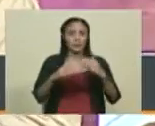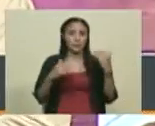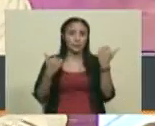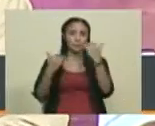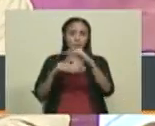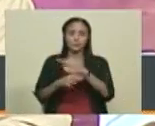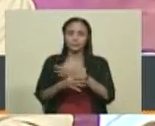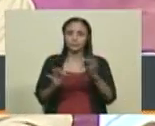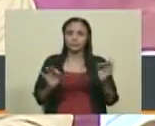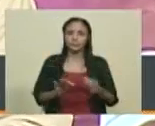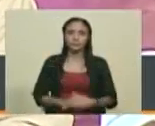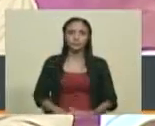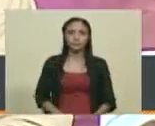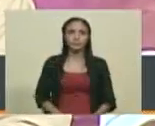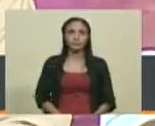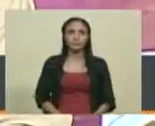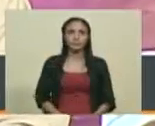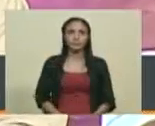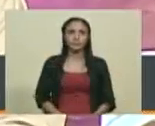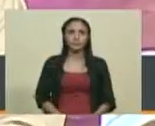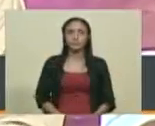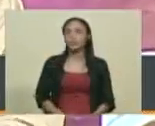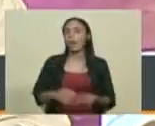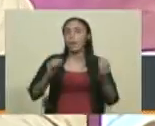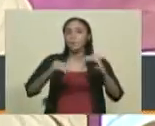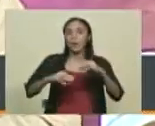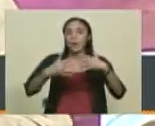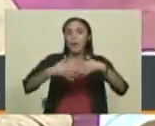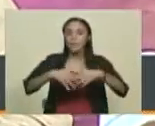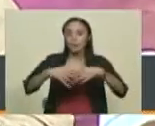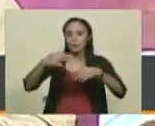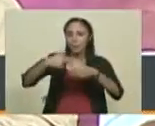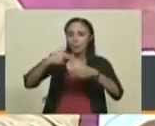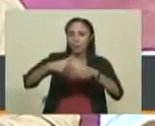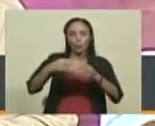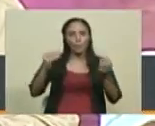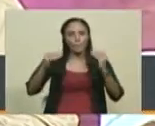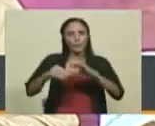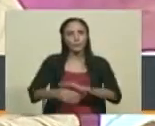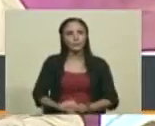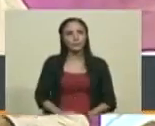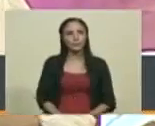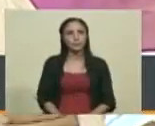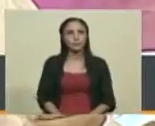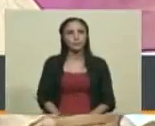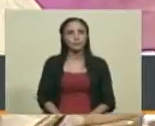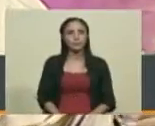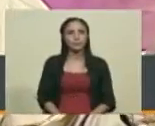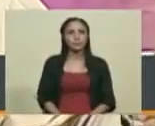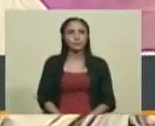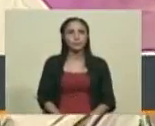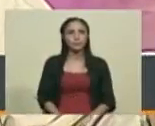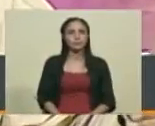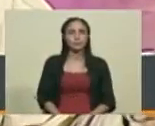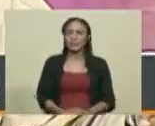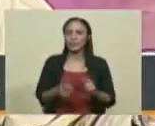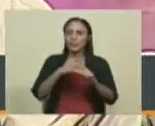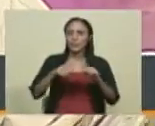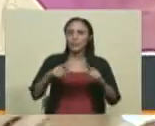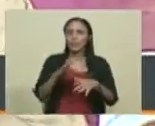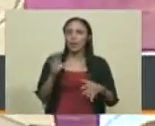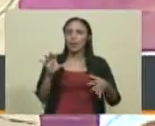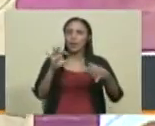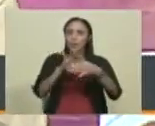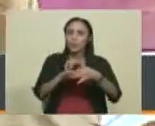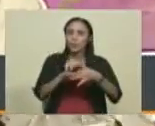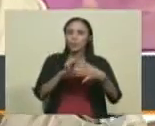Vamos avanzando en estabilizar y ampliar Petrocaribe. Vamos avanzando en ampliar y estabilizar los convenios con las